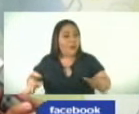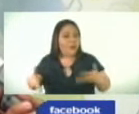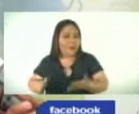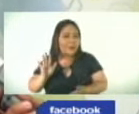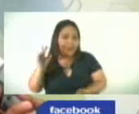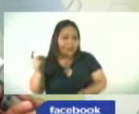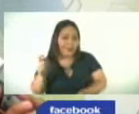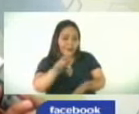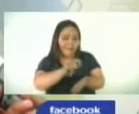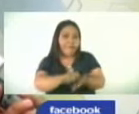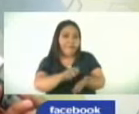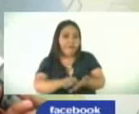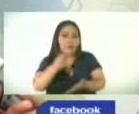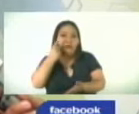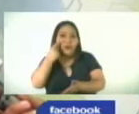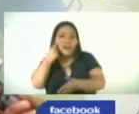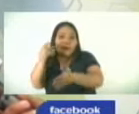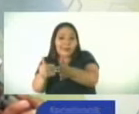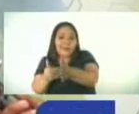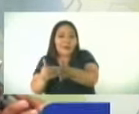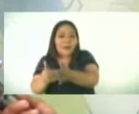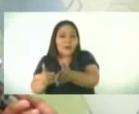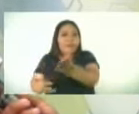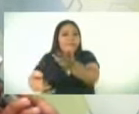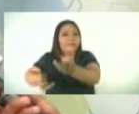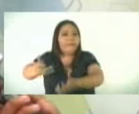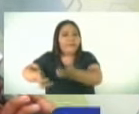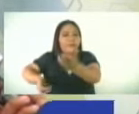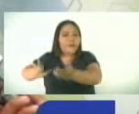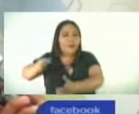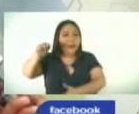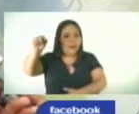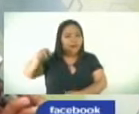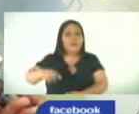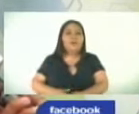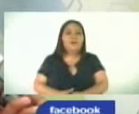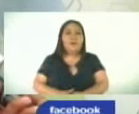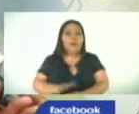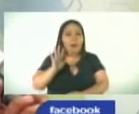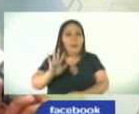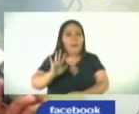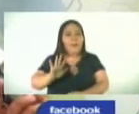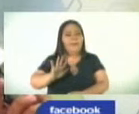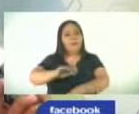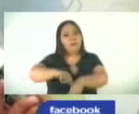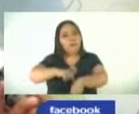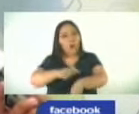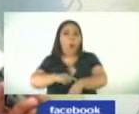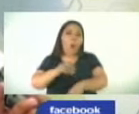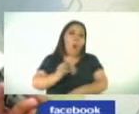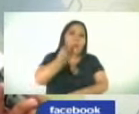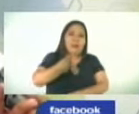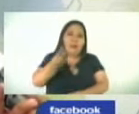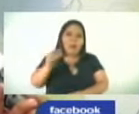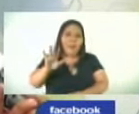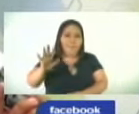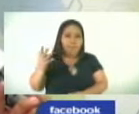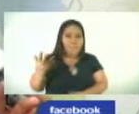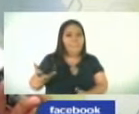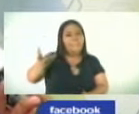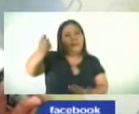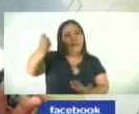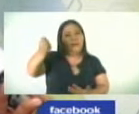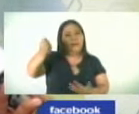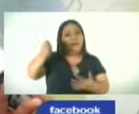fue la fuente. Sin duda, en el transcurso de las horas o de un par de días pudiésemos nosotros tener